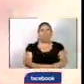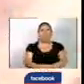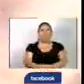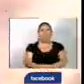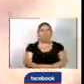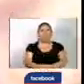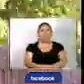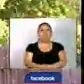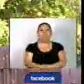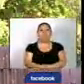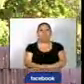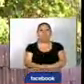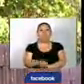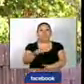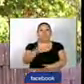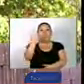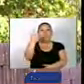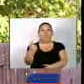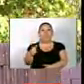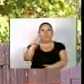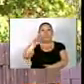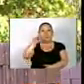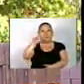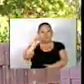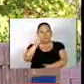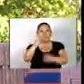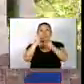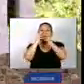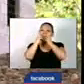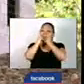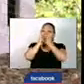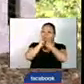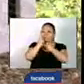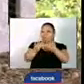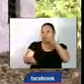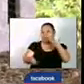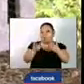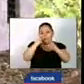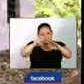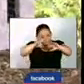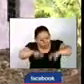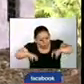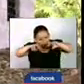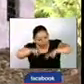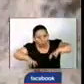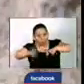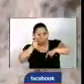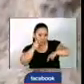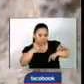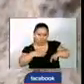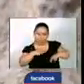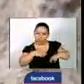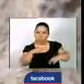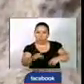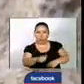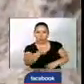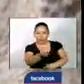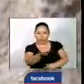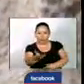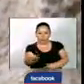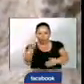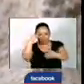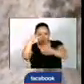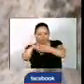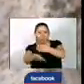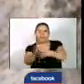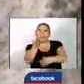hoy por hoy Luis conservará estas piezas de gran valor y asegura seguir excavando para verificar si hay más fragmentos soterrados